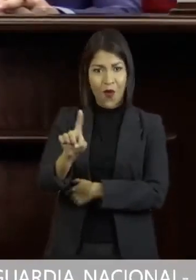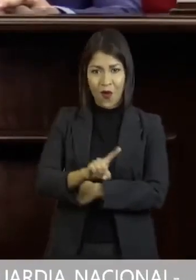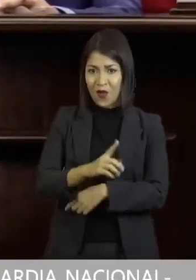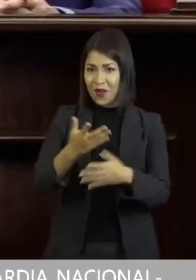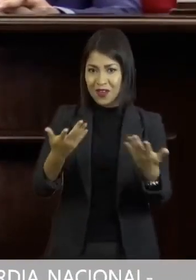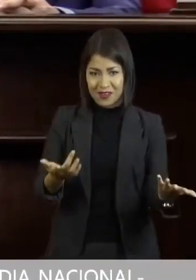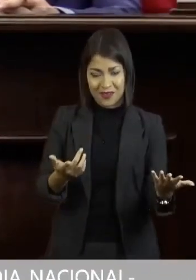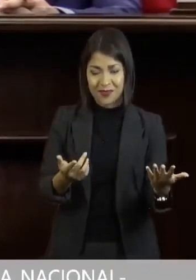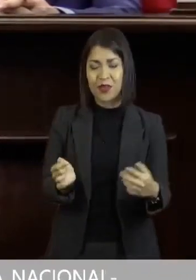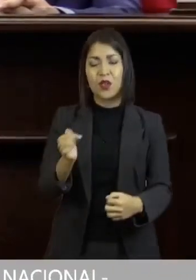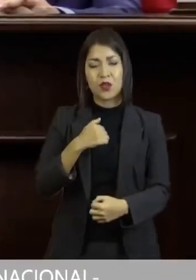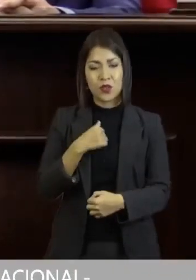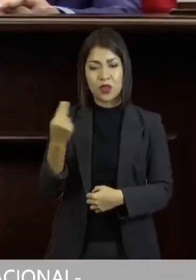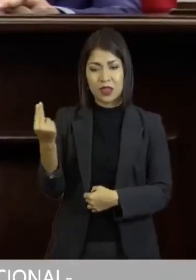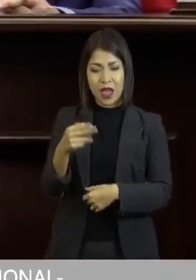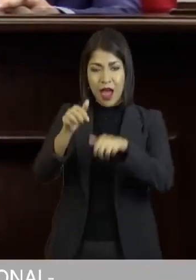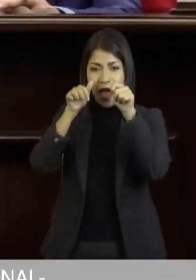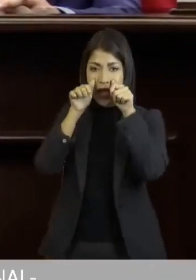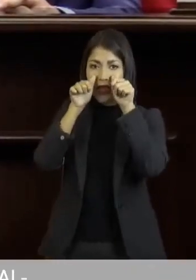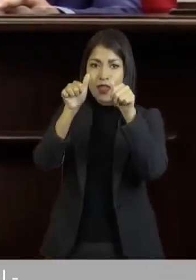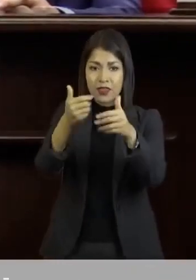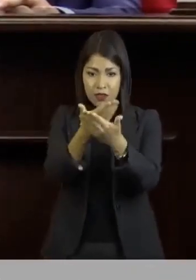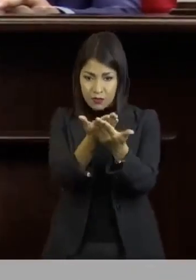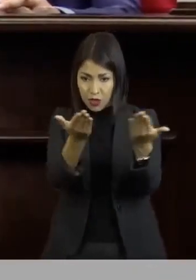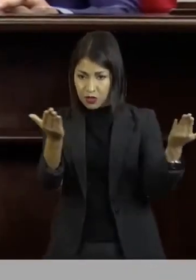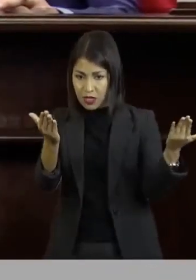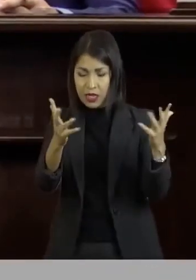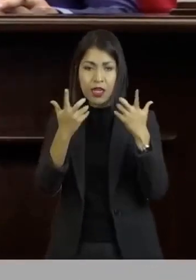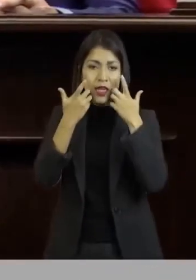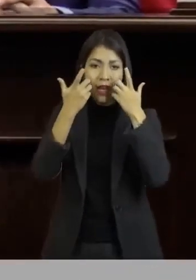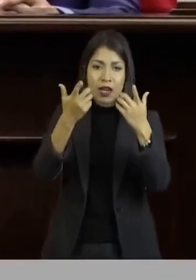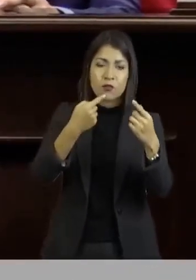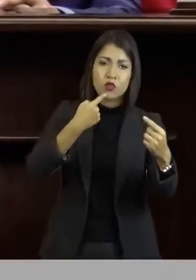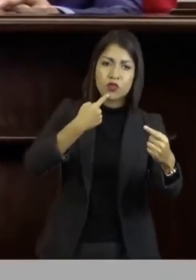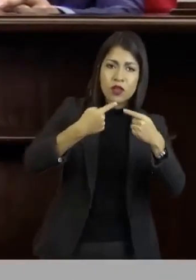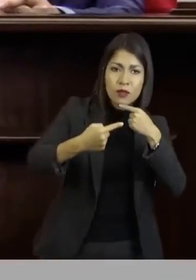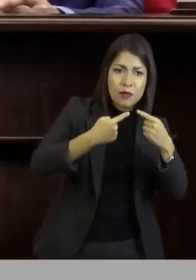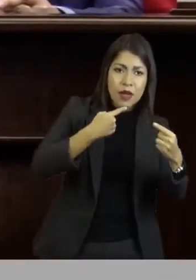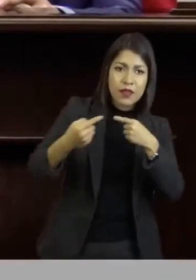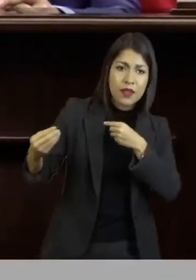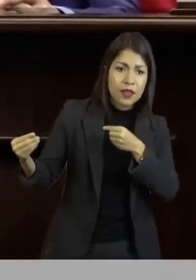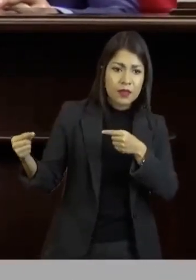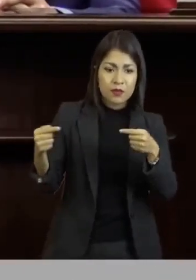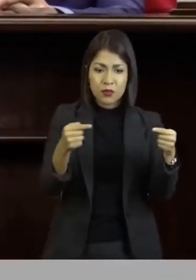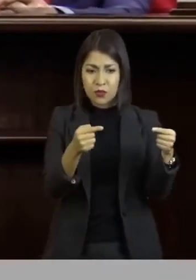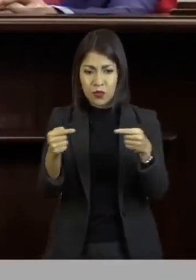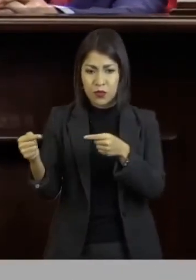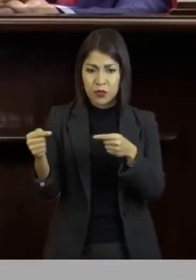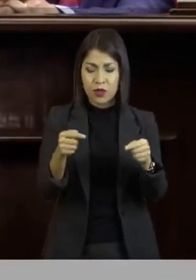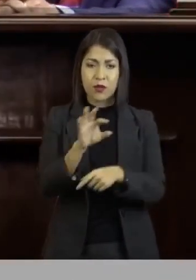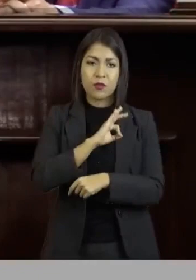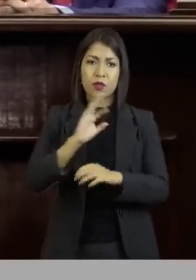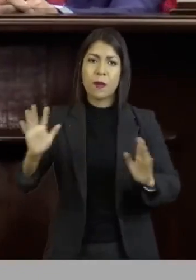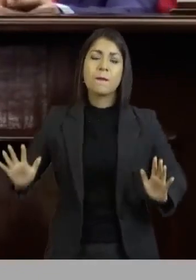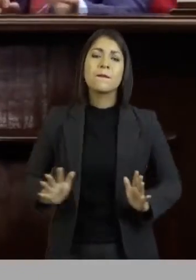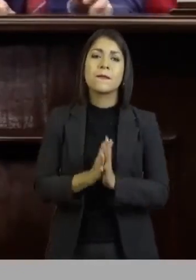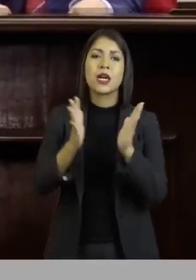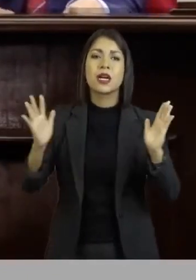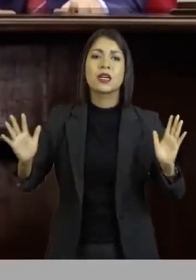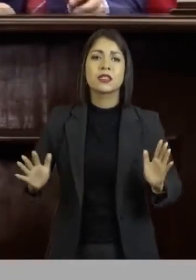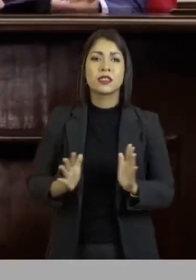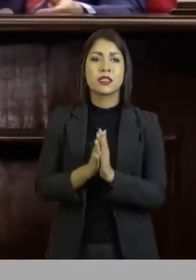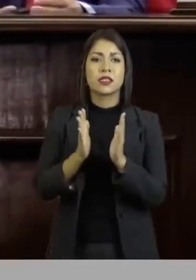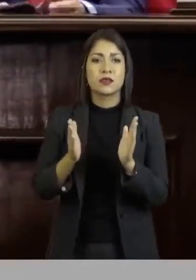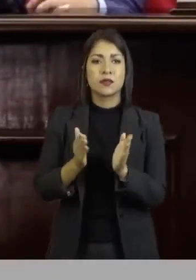del altiplano. Nosotros queremos que haya debate, que se enriquezca con la participación de